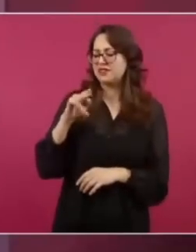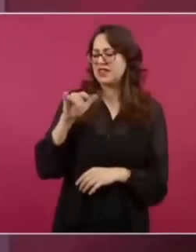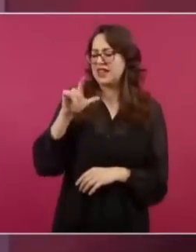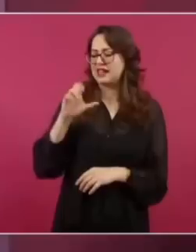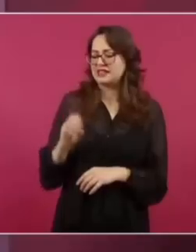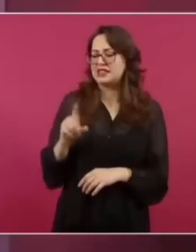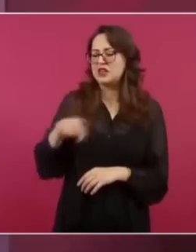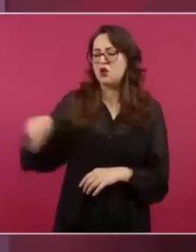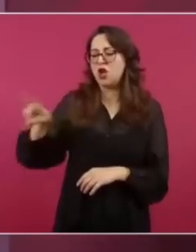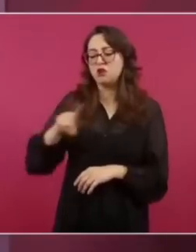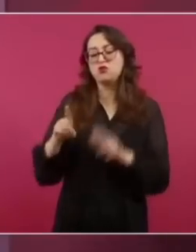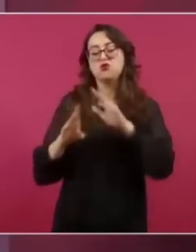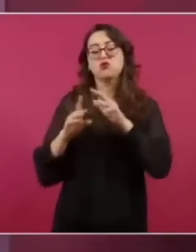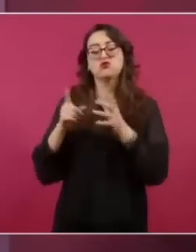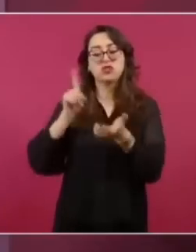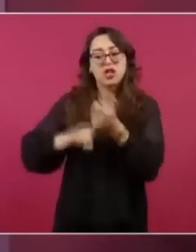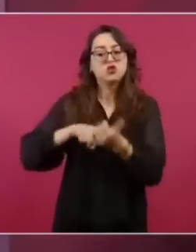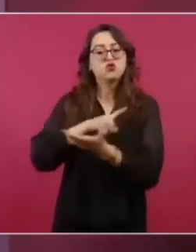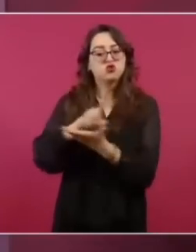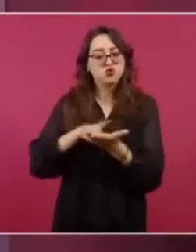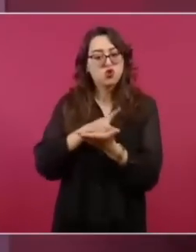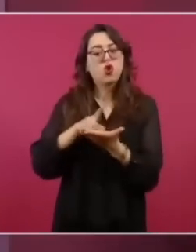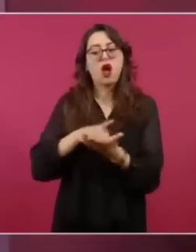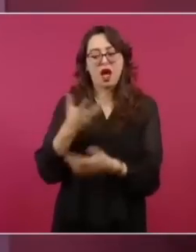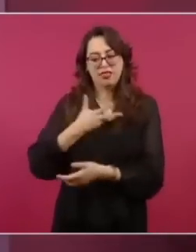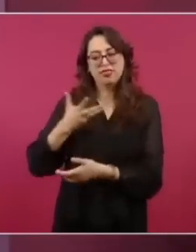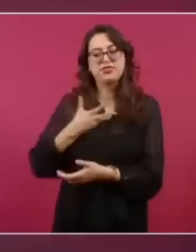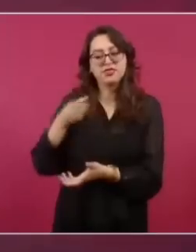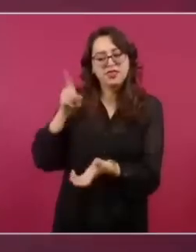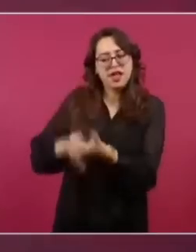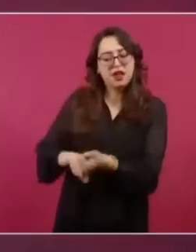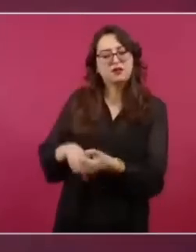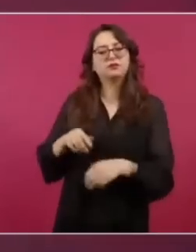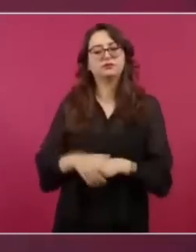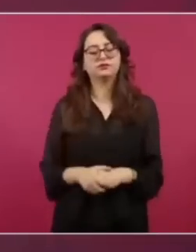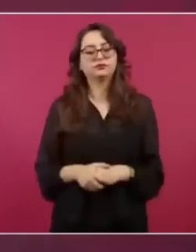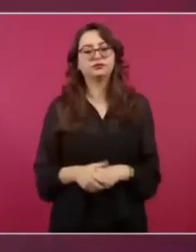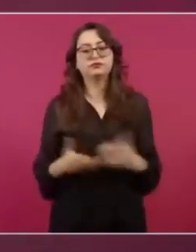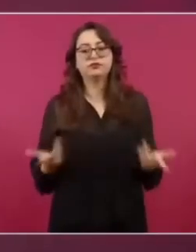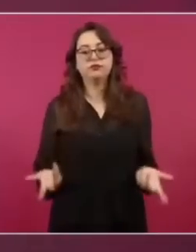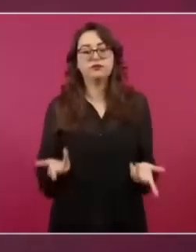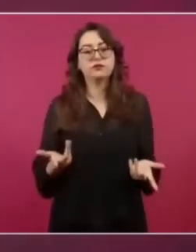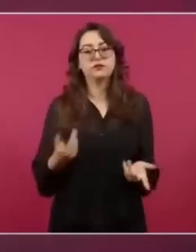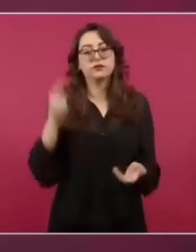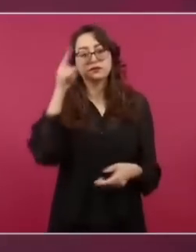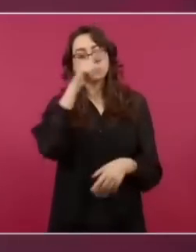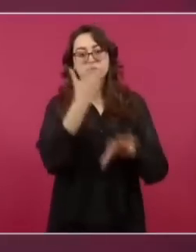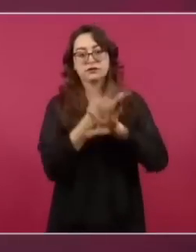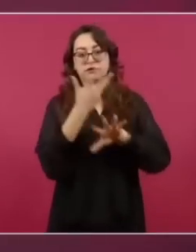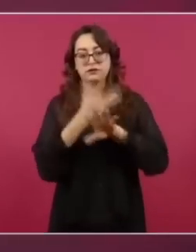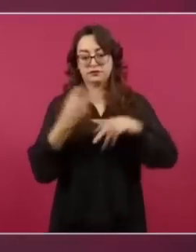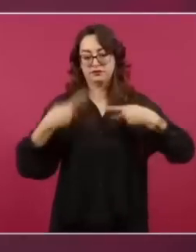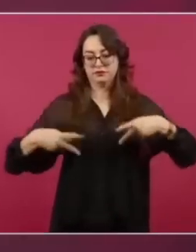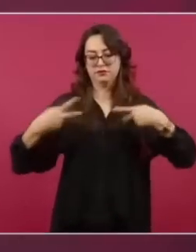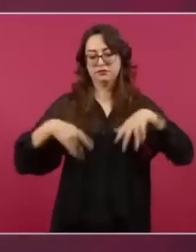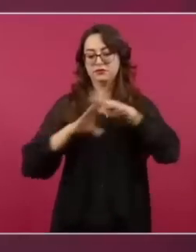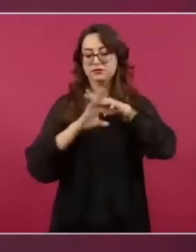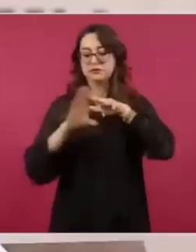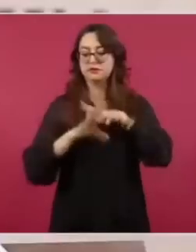han sido detenidos en Estados Unidos con fentanilo el punto cero cero dos por ciento